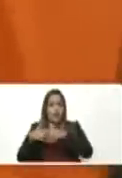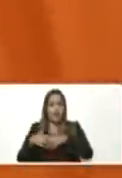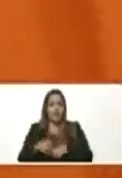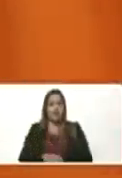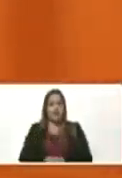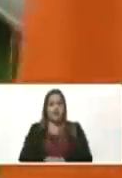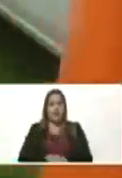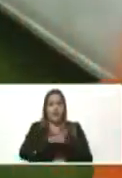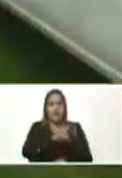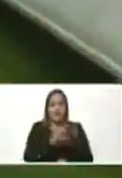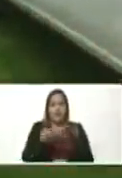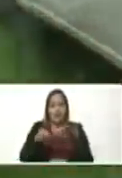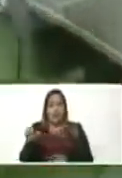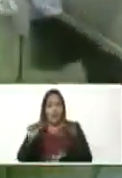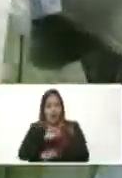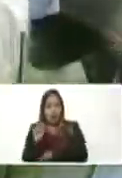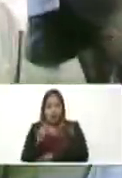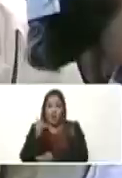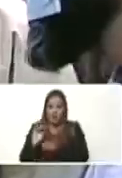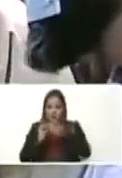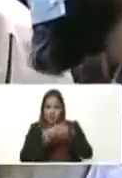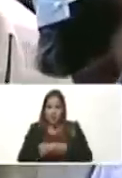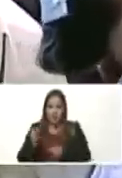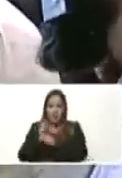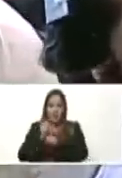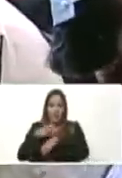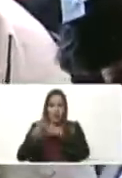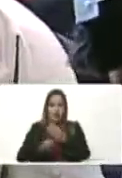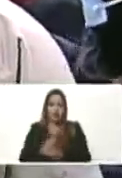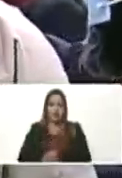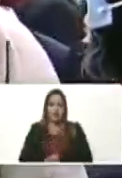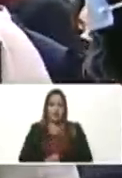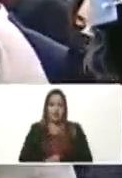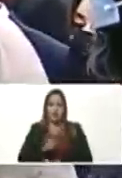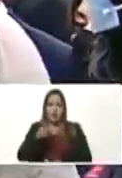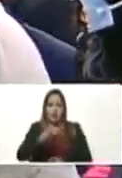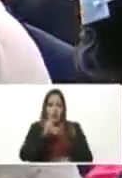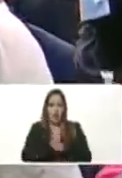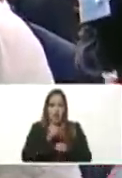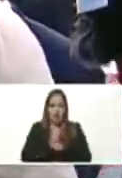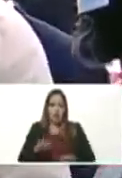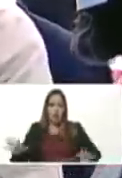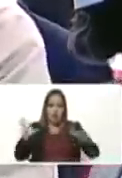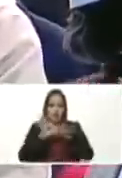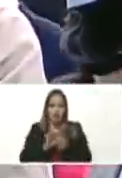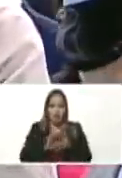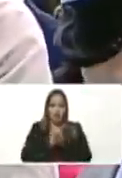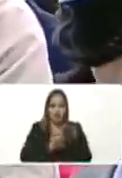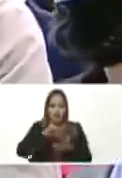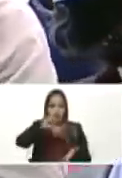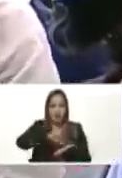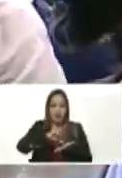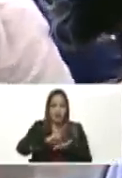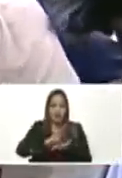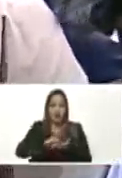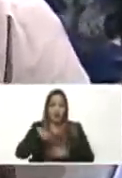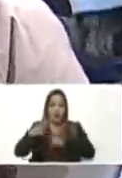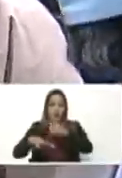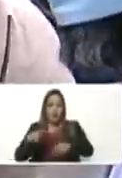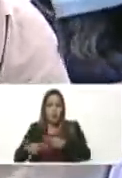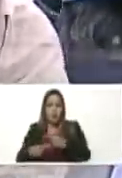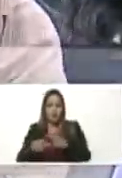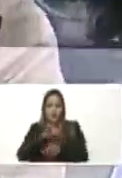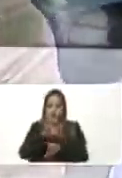líneas de producción están plenamente operativas. Estamos trabajando también junto con nuestros compañeros iraníes en este proceso de apropiación